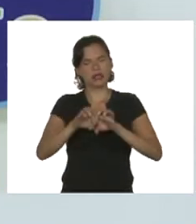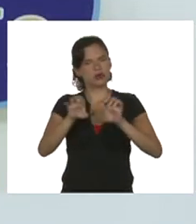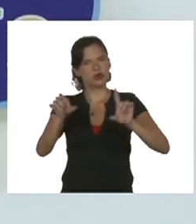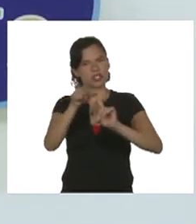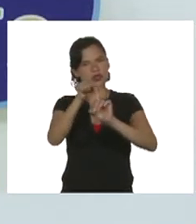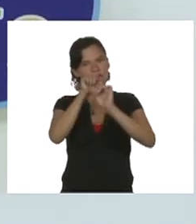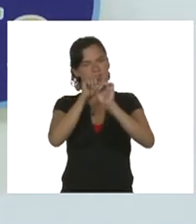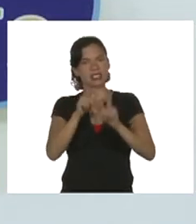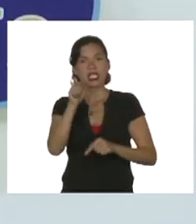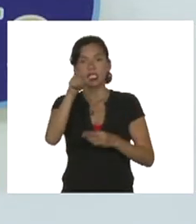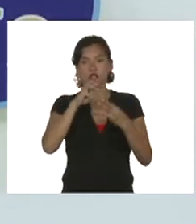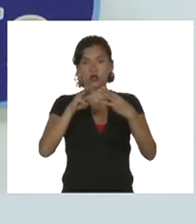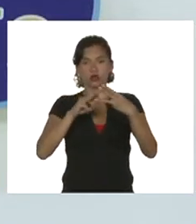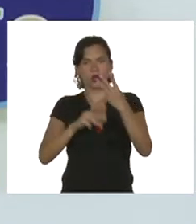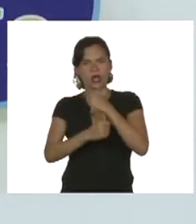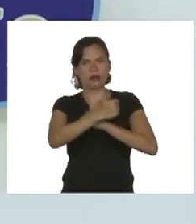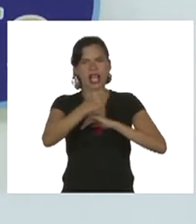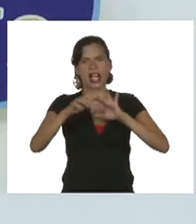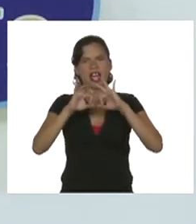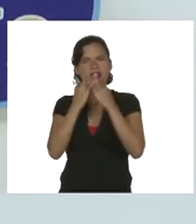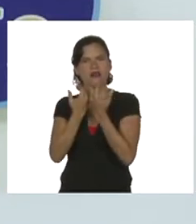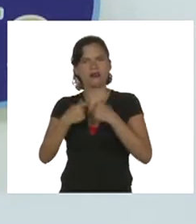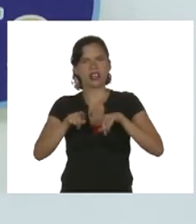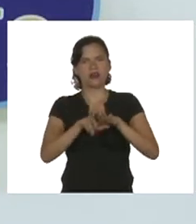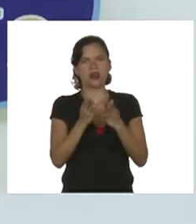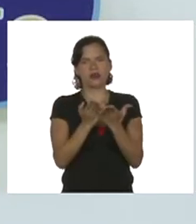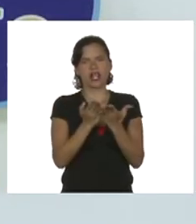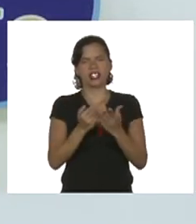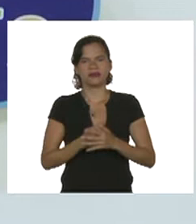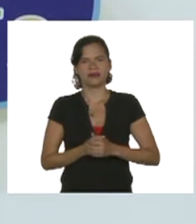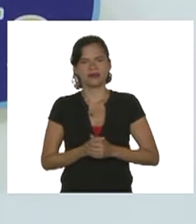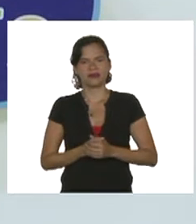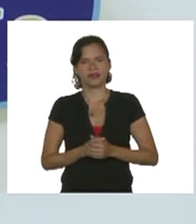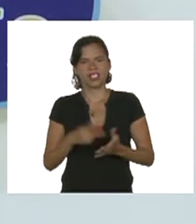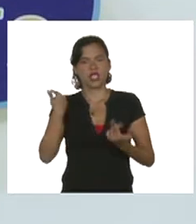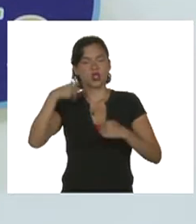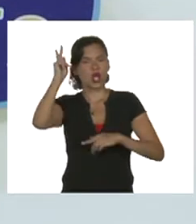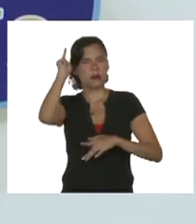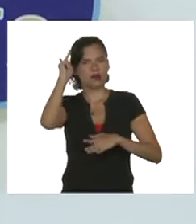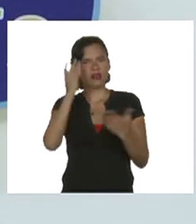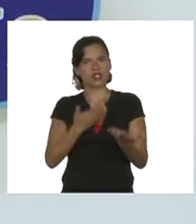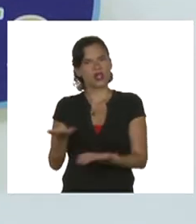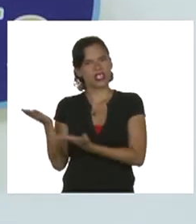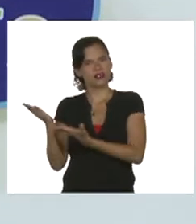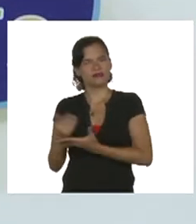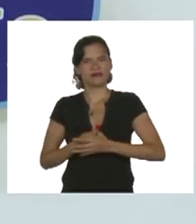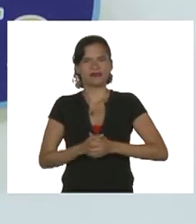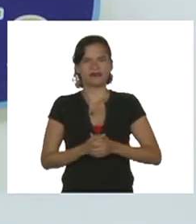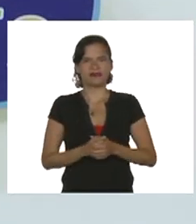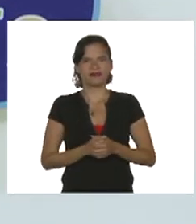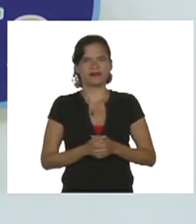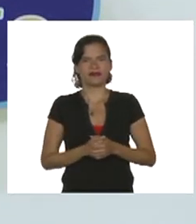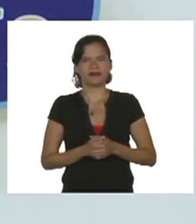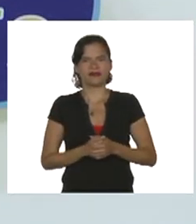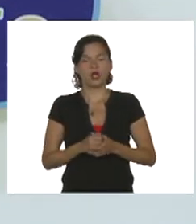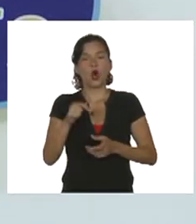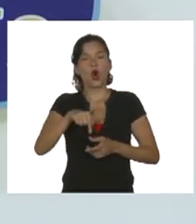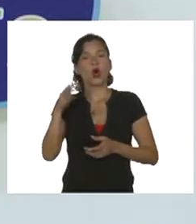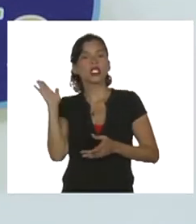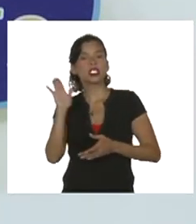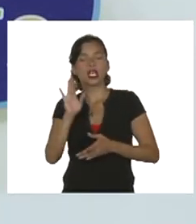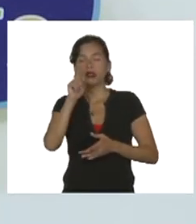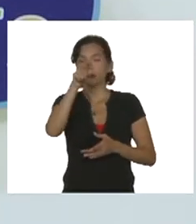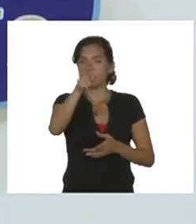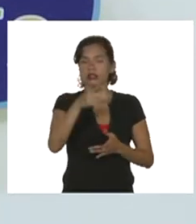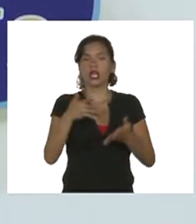educación especial de su programa Cada Familia, Una Escuela. Soy la profesora Elisetti de Gouveia. Hoy traigo para